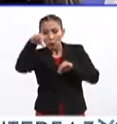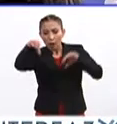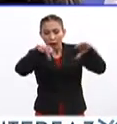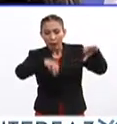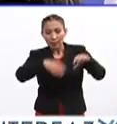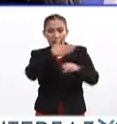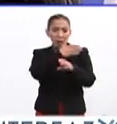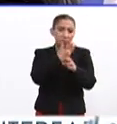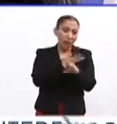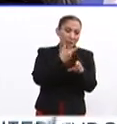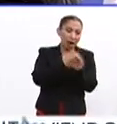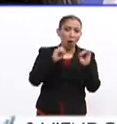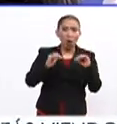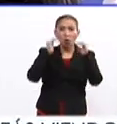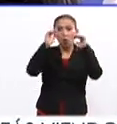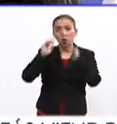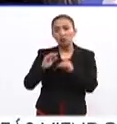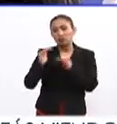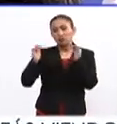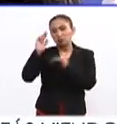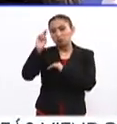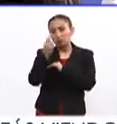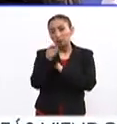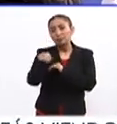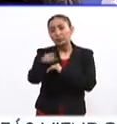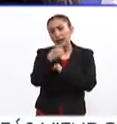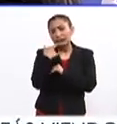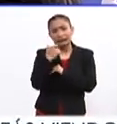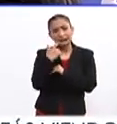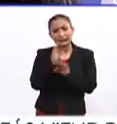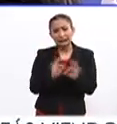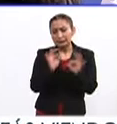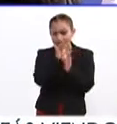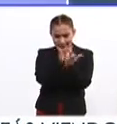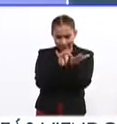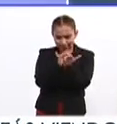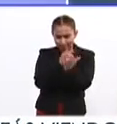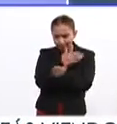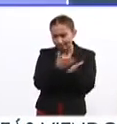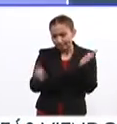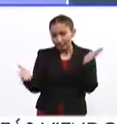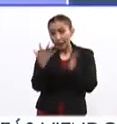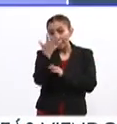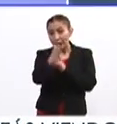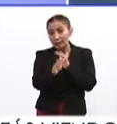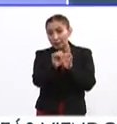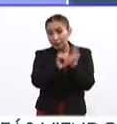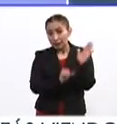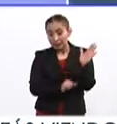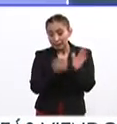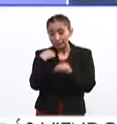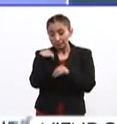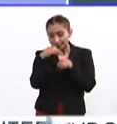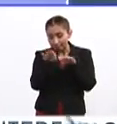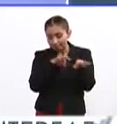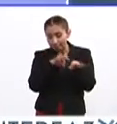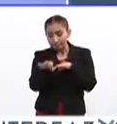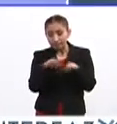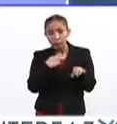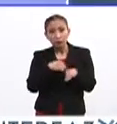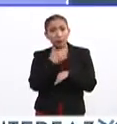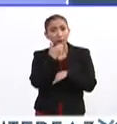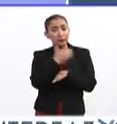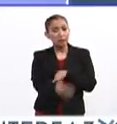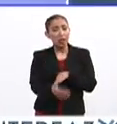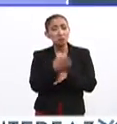ya sea de media superior o superior, y ha sido un esfuerzo importante a lo largo de estos casi 10 meses y hemos tenido una